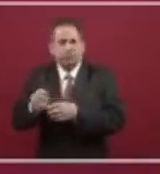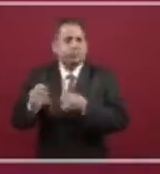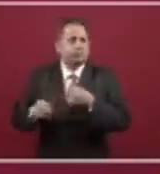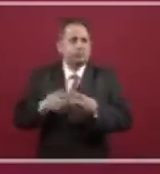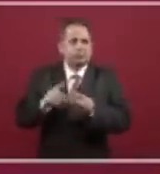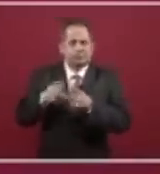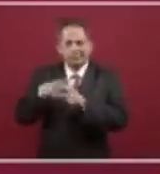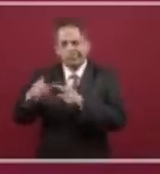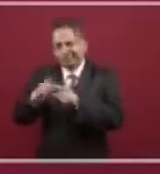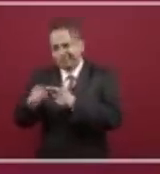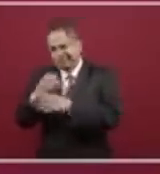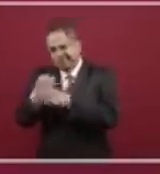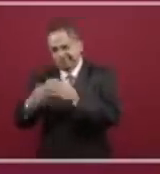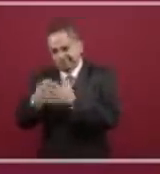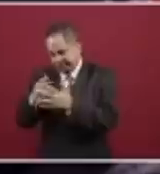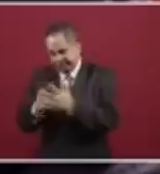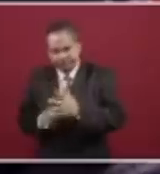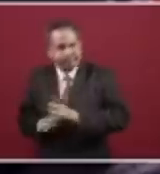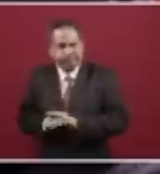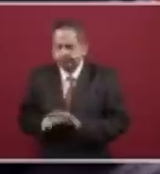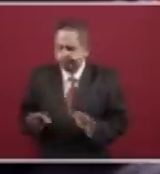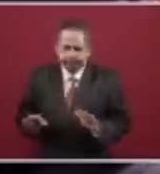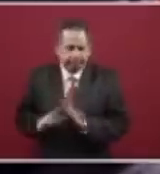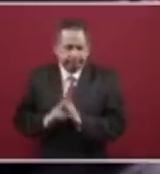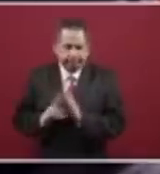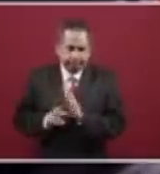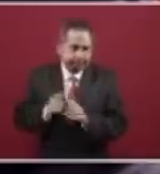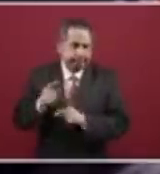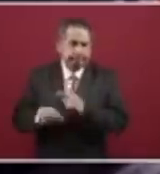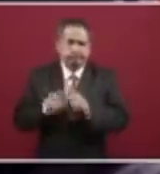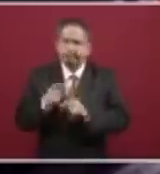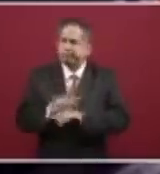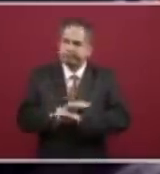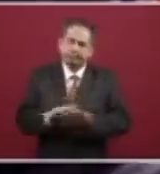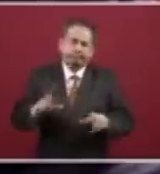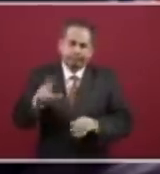todo este tipo de y acciones